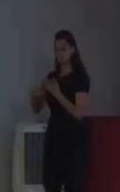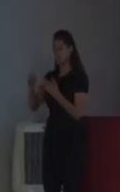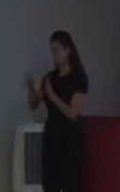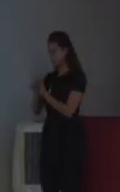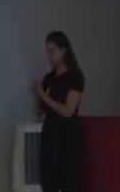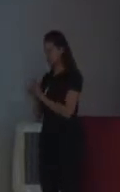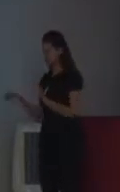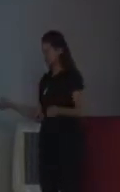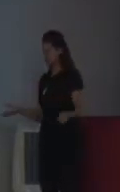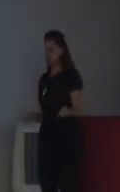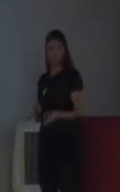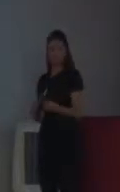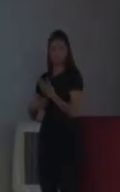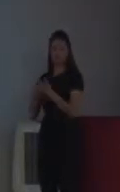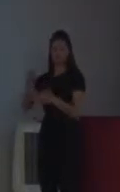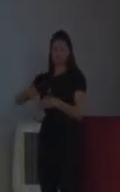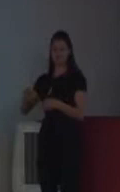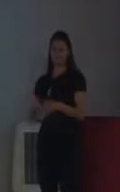la ley.